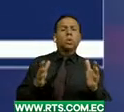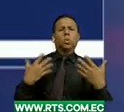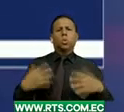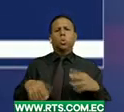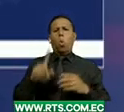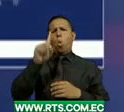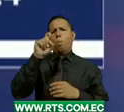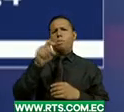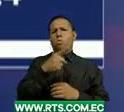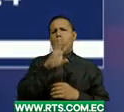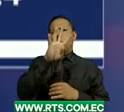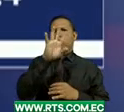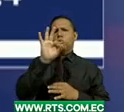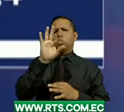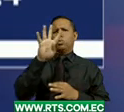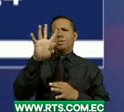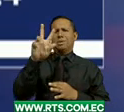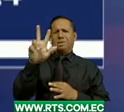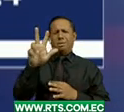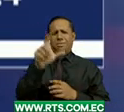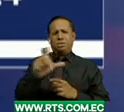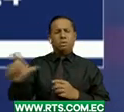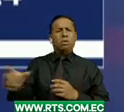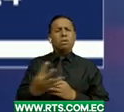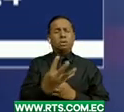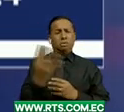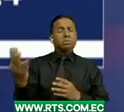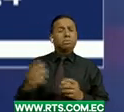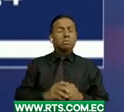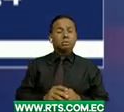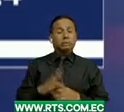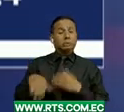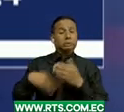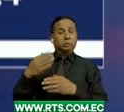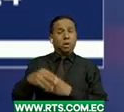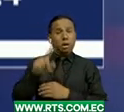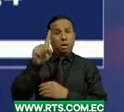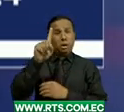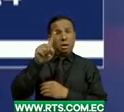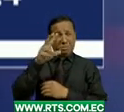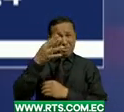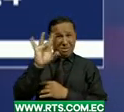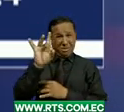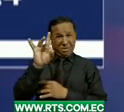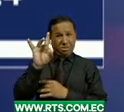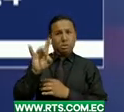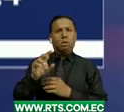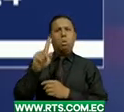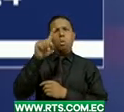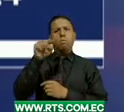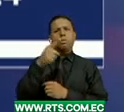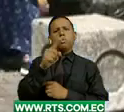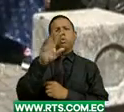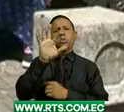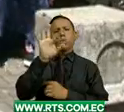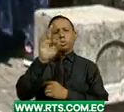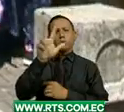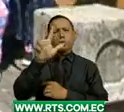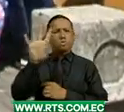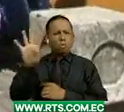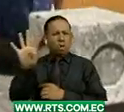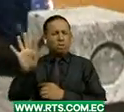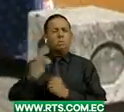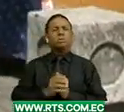440 mil 983 personas frente a 2018 con un millón 323 mil 724 el subempleo